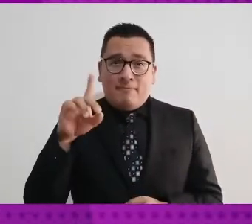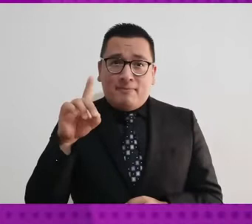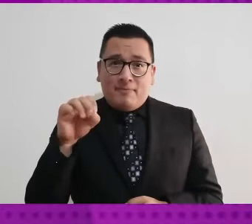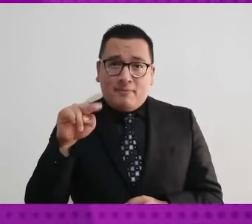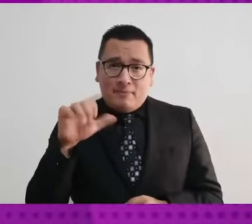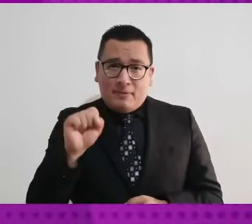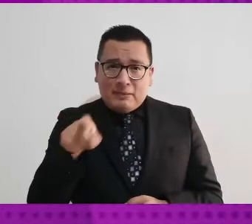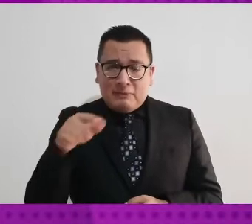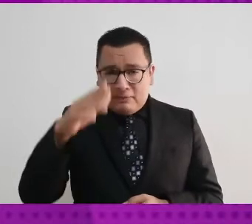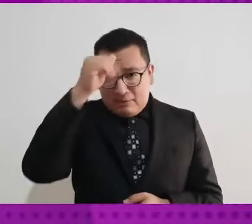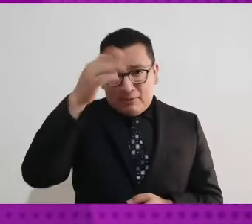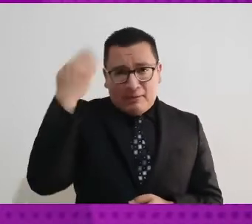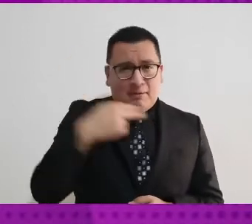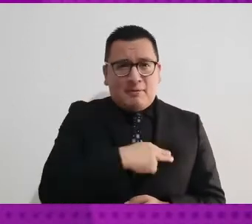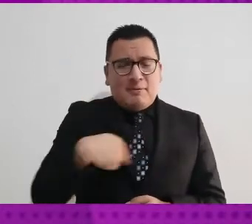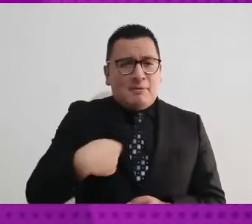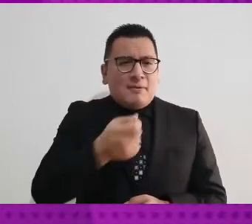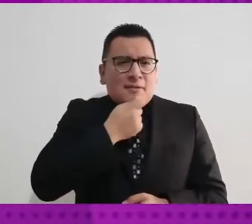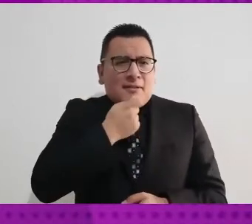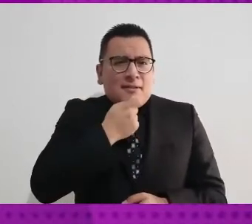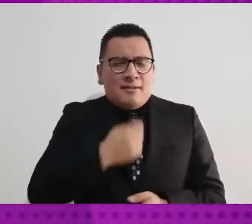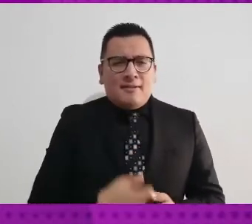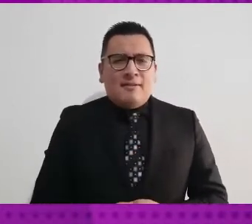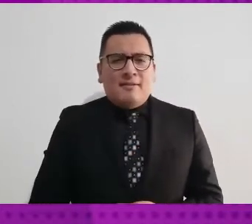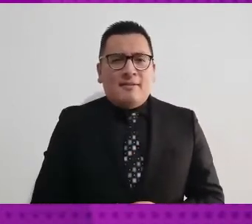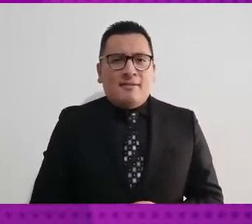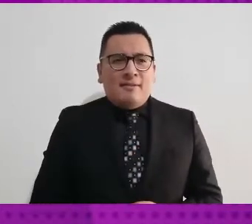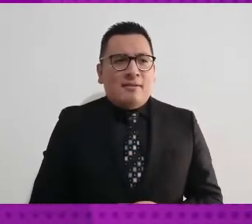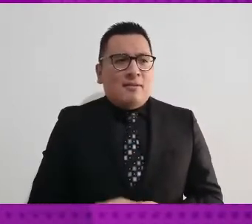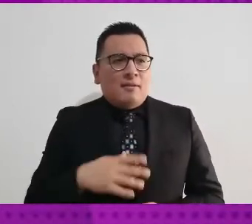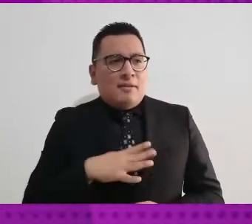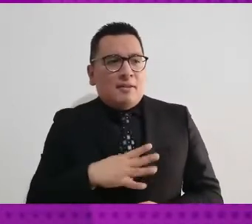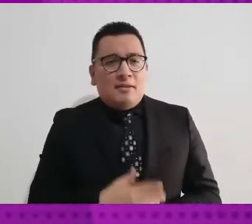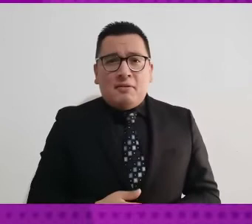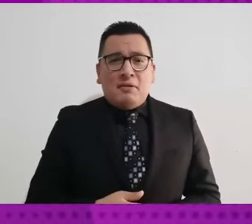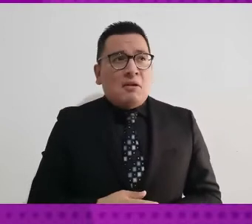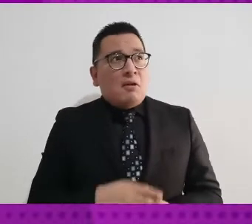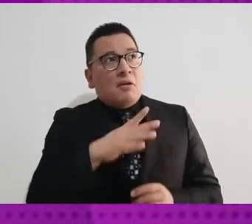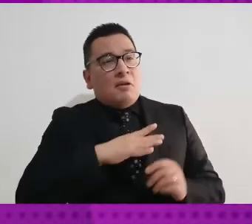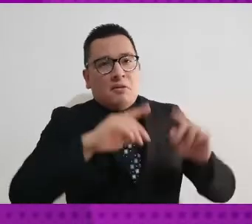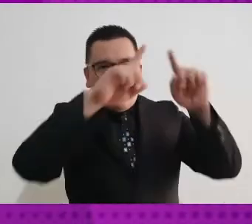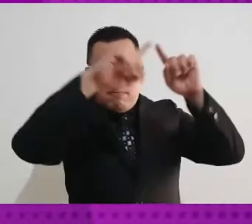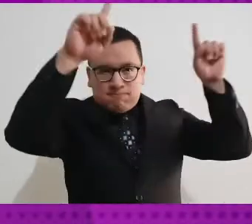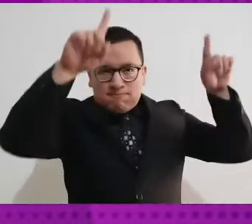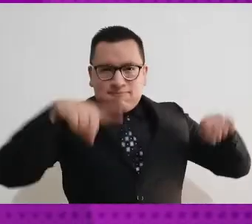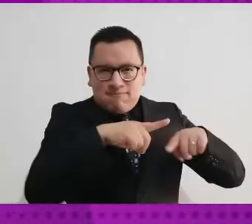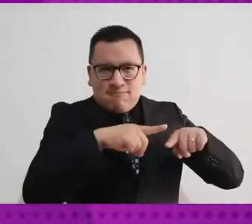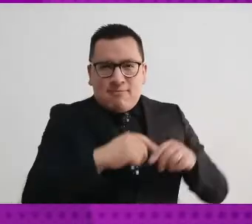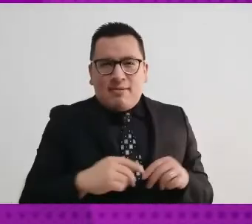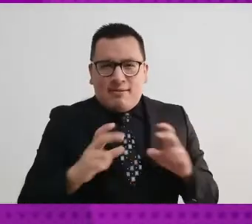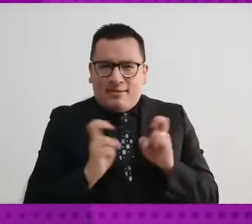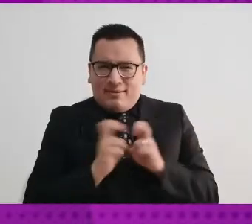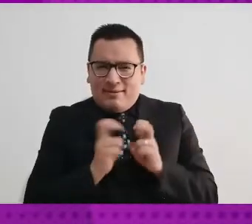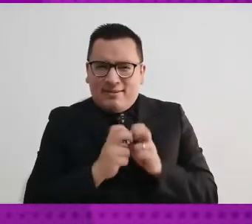que cuando éramos un poco más pequeños, en el mobiliario urbano, ponían esos pendones de